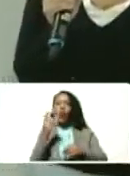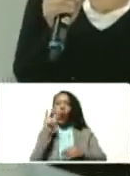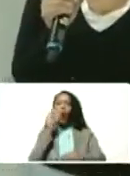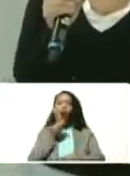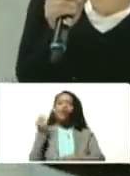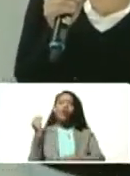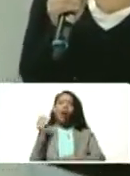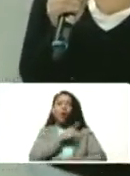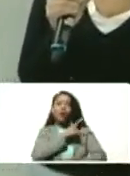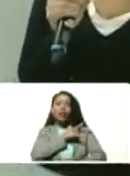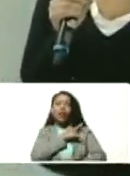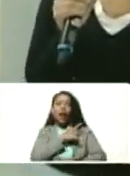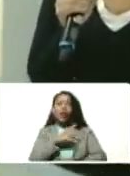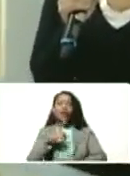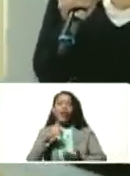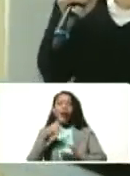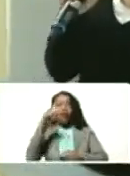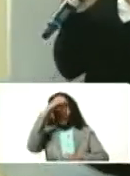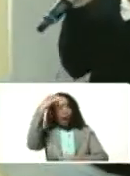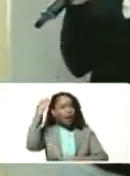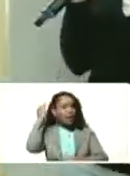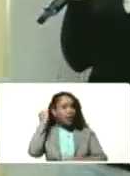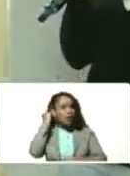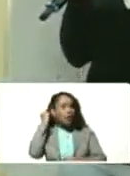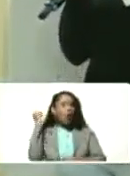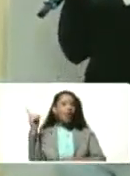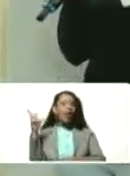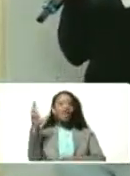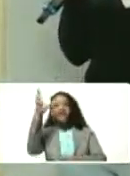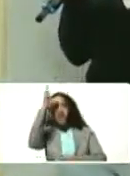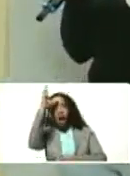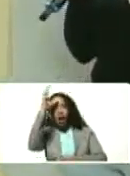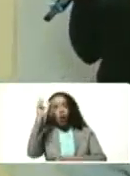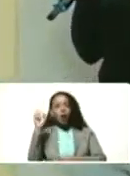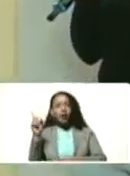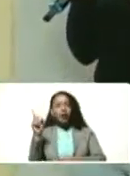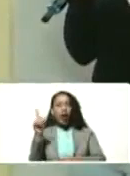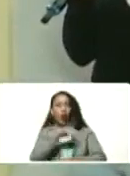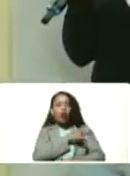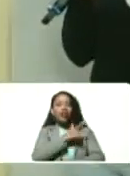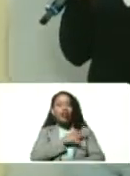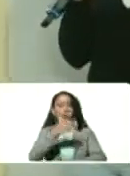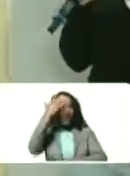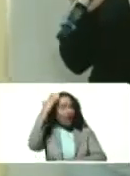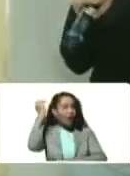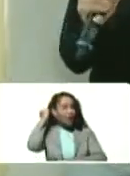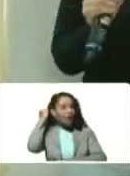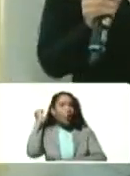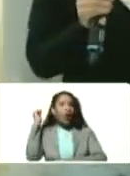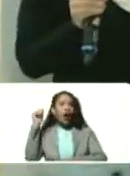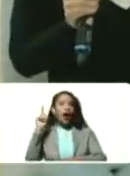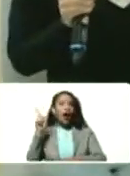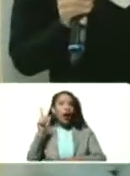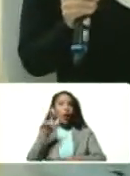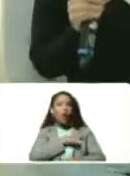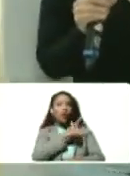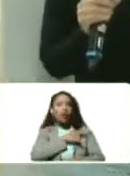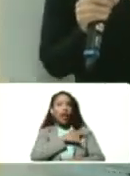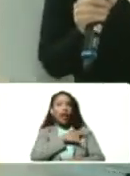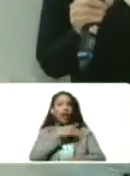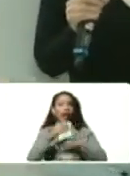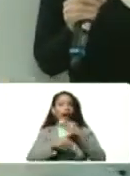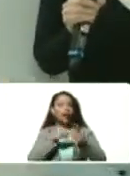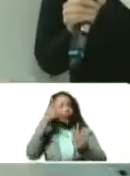Francisco de Miranda de Coro están ahí? Experto, la Universidad Francisco de Miranda, como tú debes saber, es la universidad que